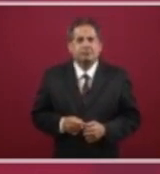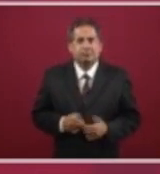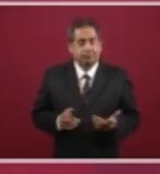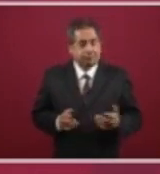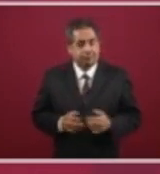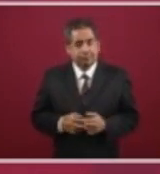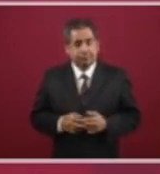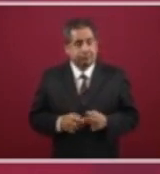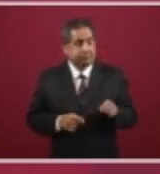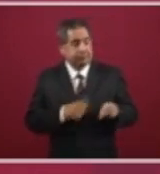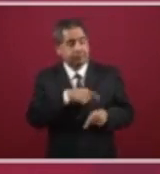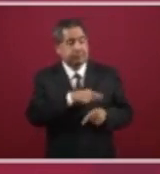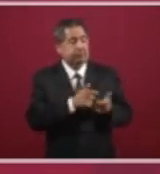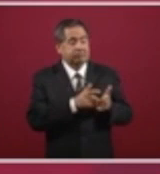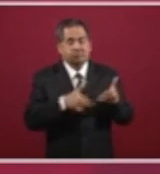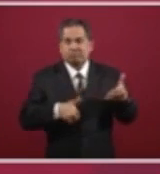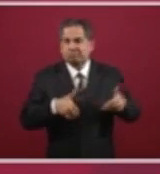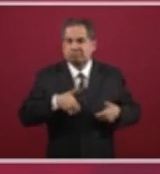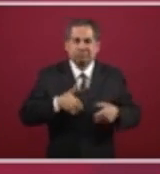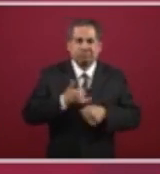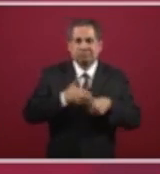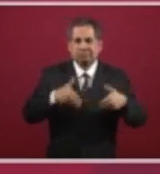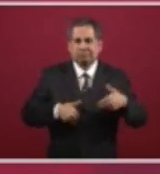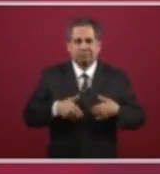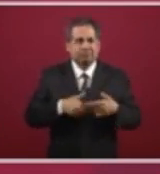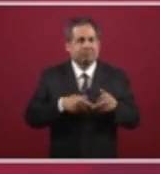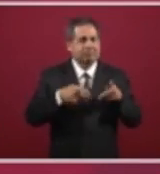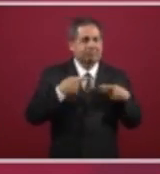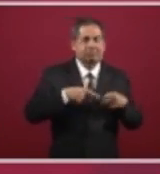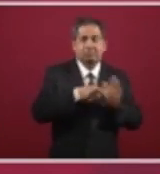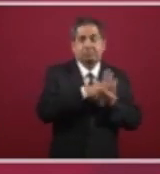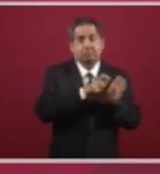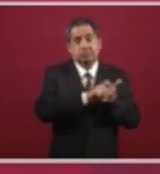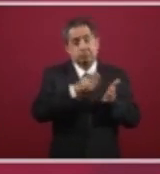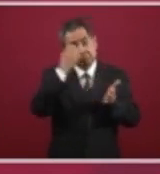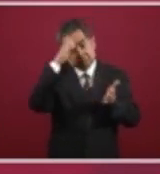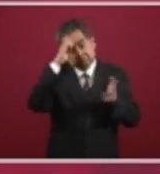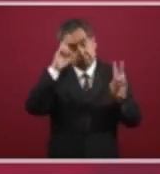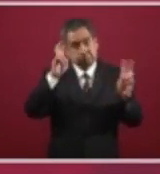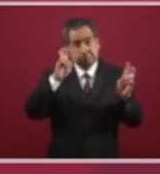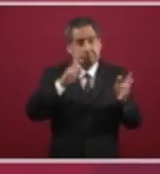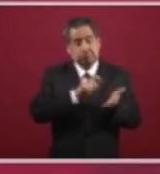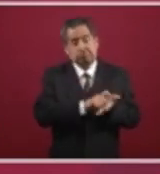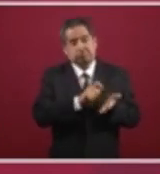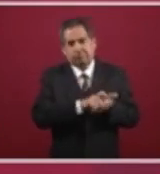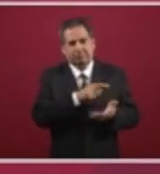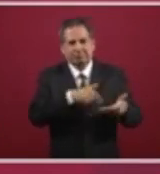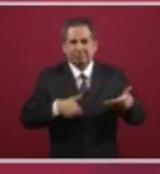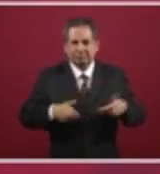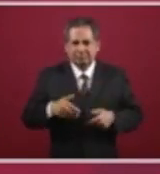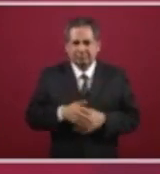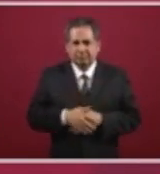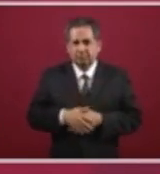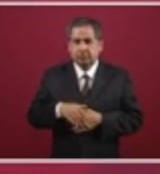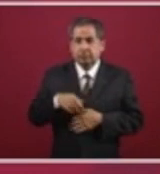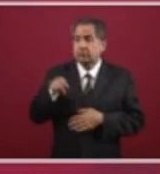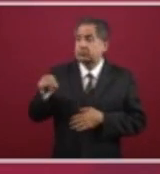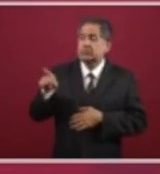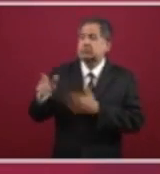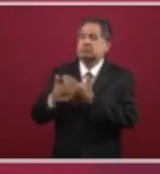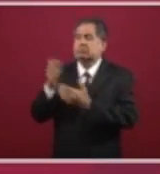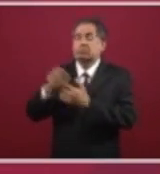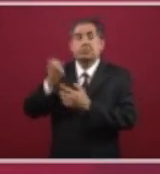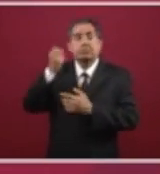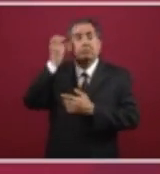Se molestan mucho los columnistas, los expertos, que dicen que son sermones los de la